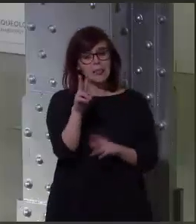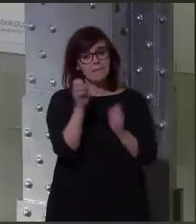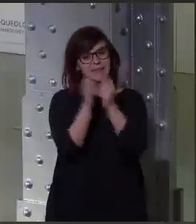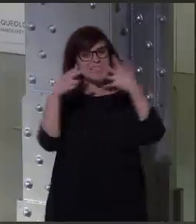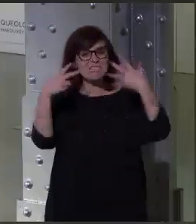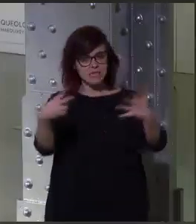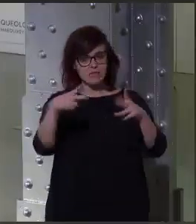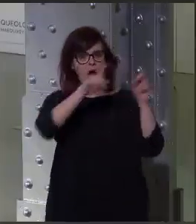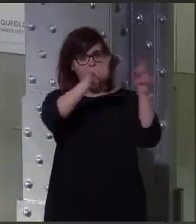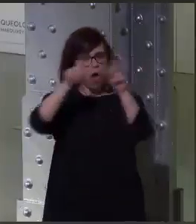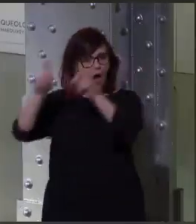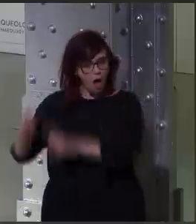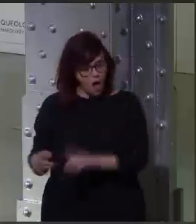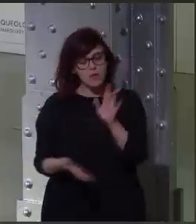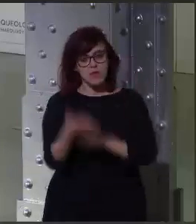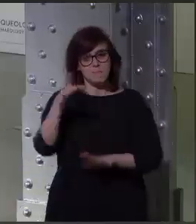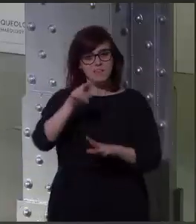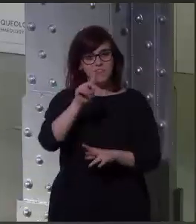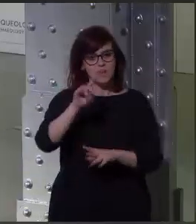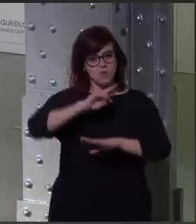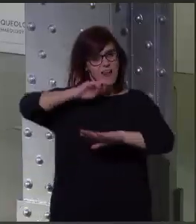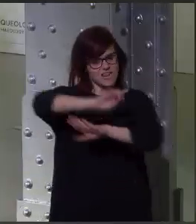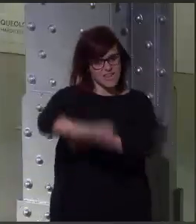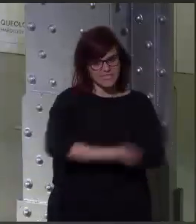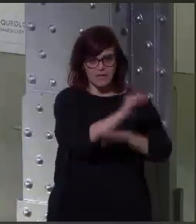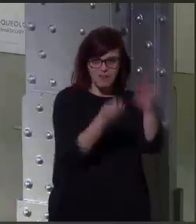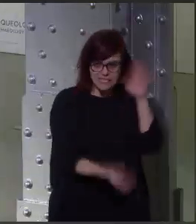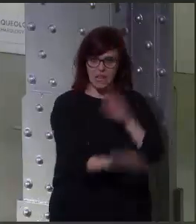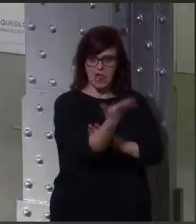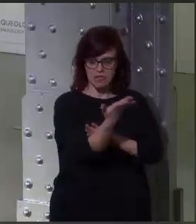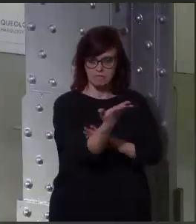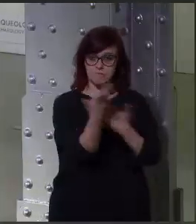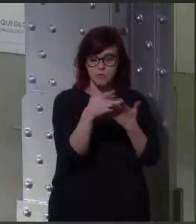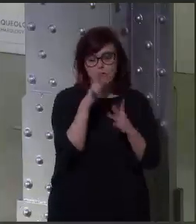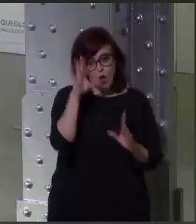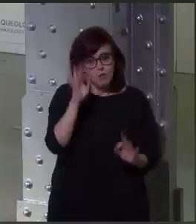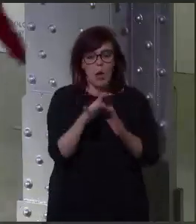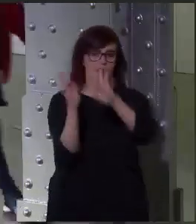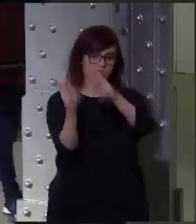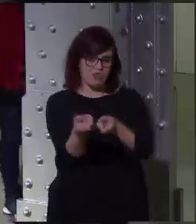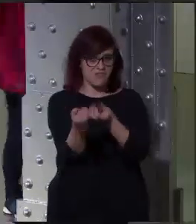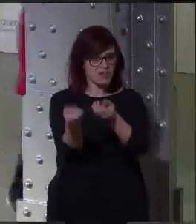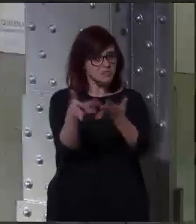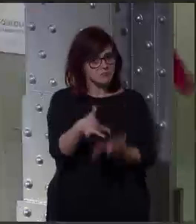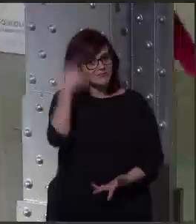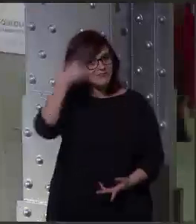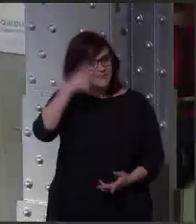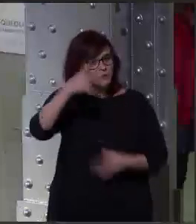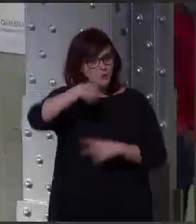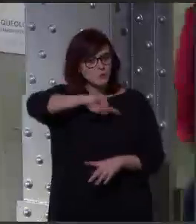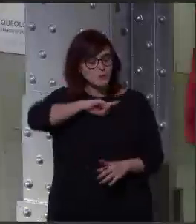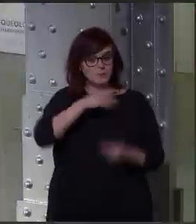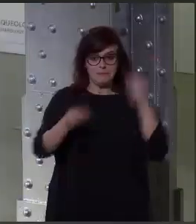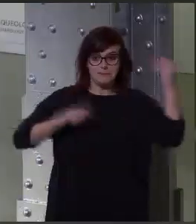27 expediciones y 21 reservas marinas creadas, por decir cifras que nunca pensábamos